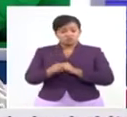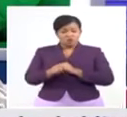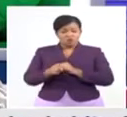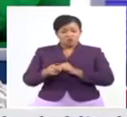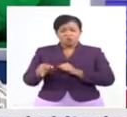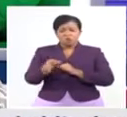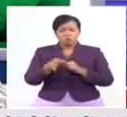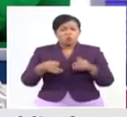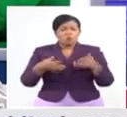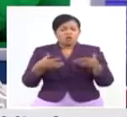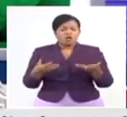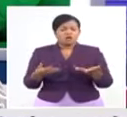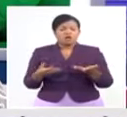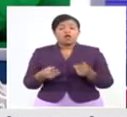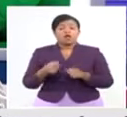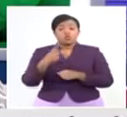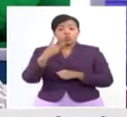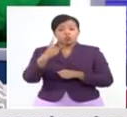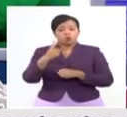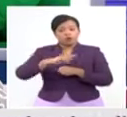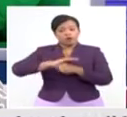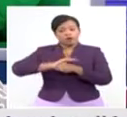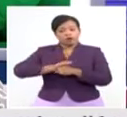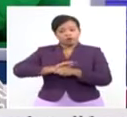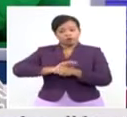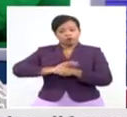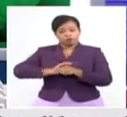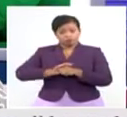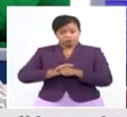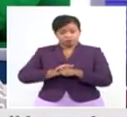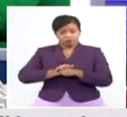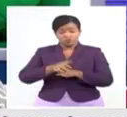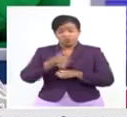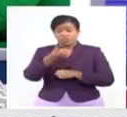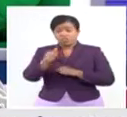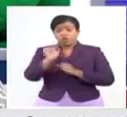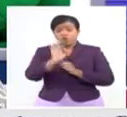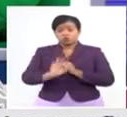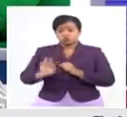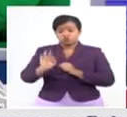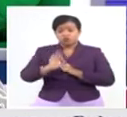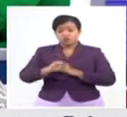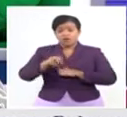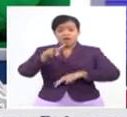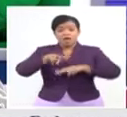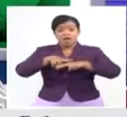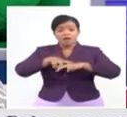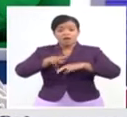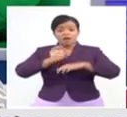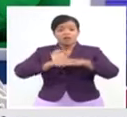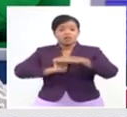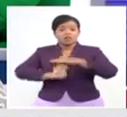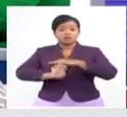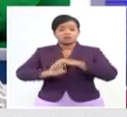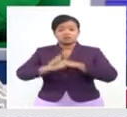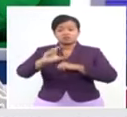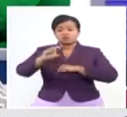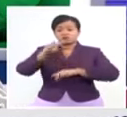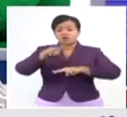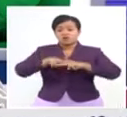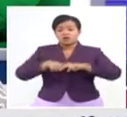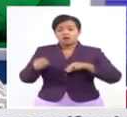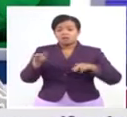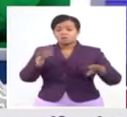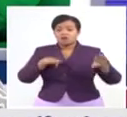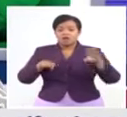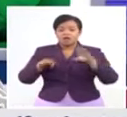del municipio Arroyo Naranjo y de 10 de octubre, Habana del Este, Centro Habana y Playa, un